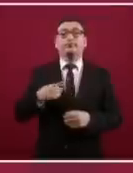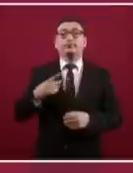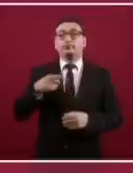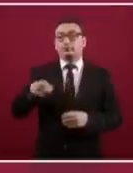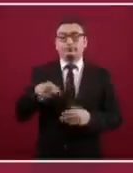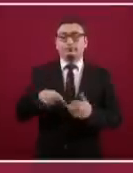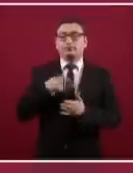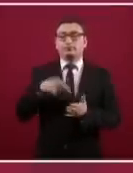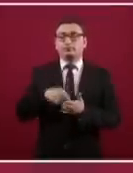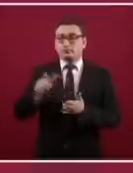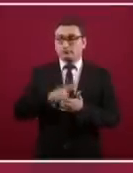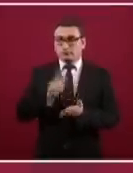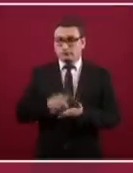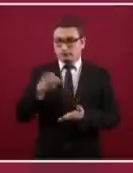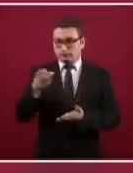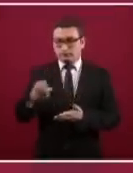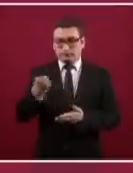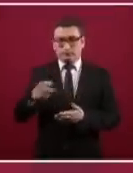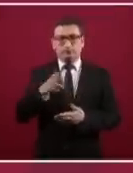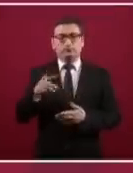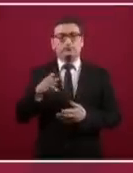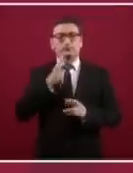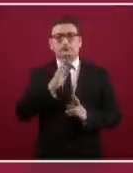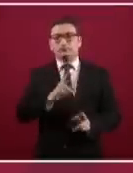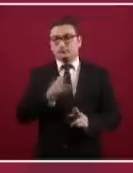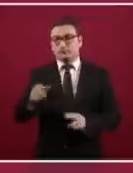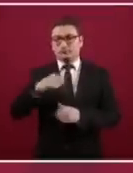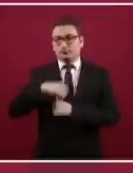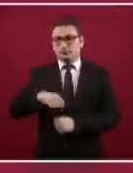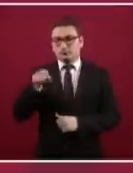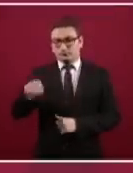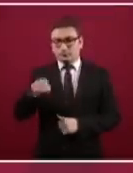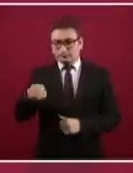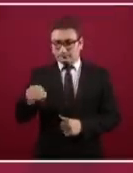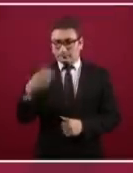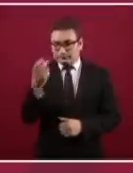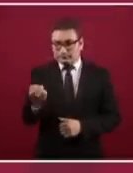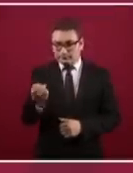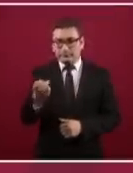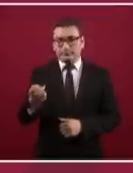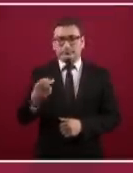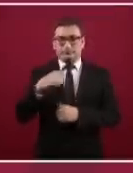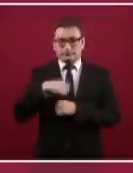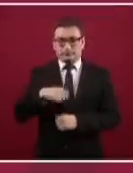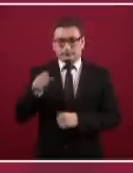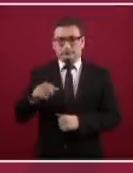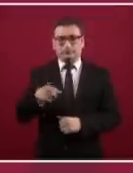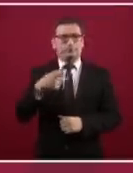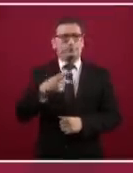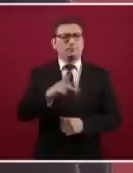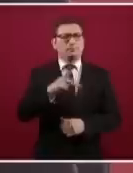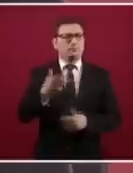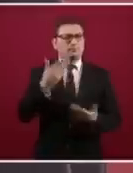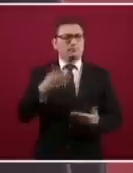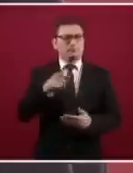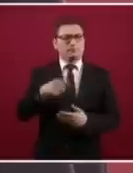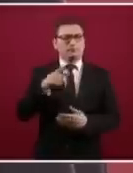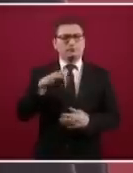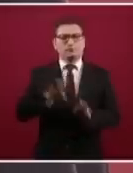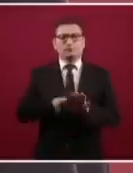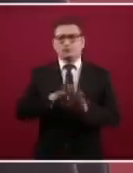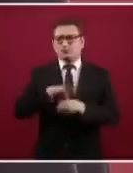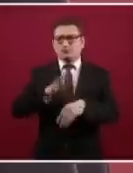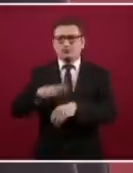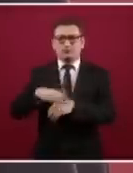legal que va a resolver. Pues esa instancia. Pero entonces, ¿esa consulta no